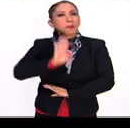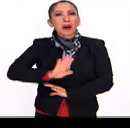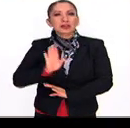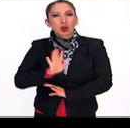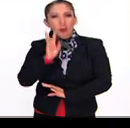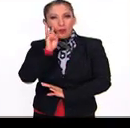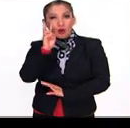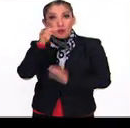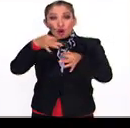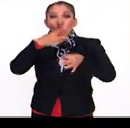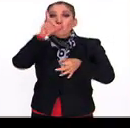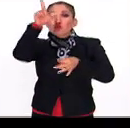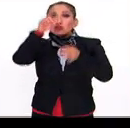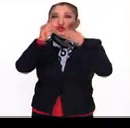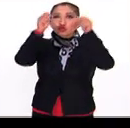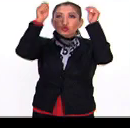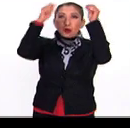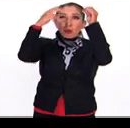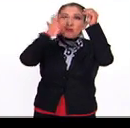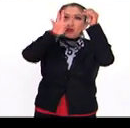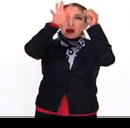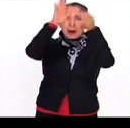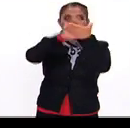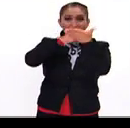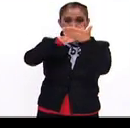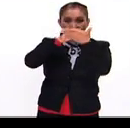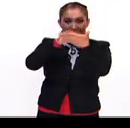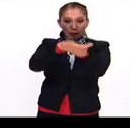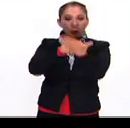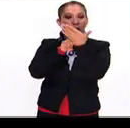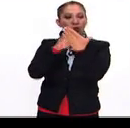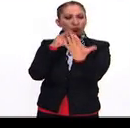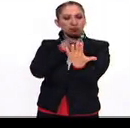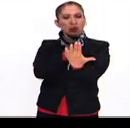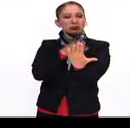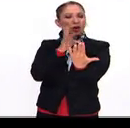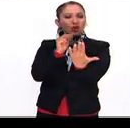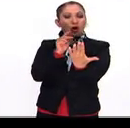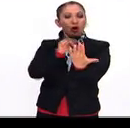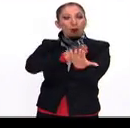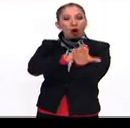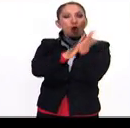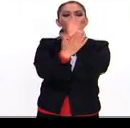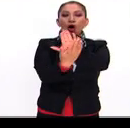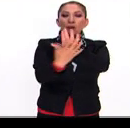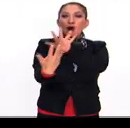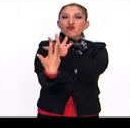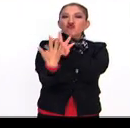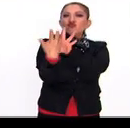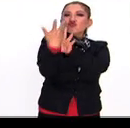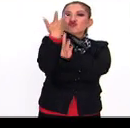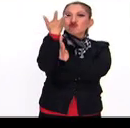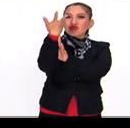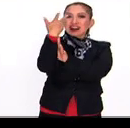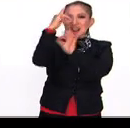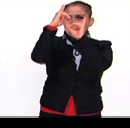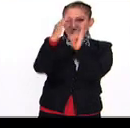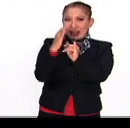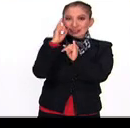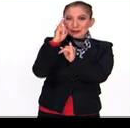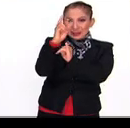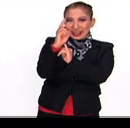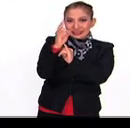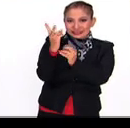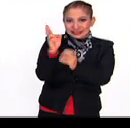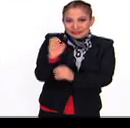en operar a trasluz, casi como si el papel, en lugar de ser el sustento de la imagen, fuera el filtro sobre la imagen. Sí, es un filtro,